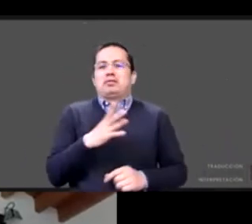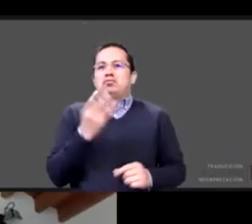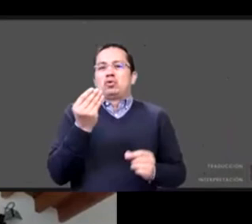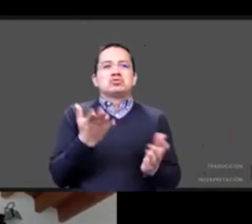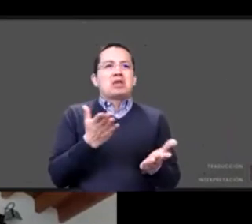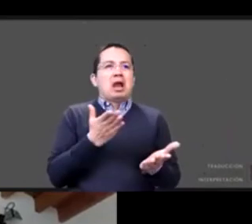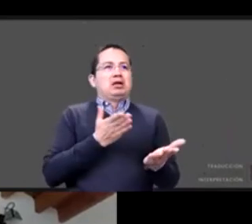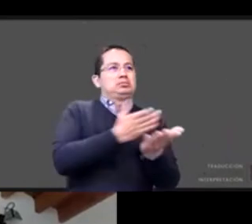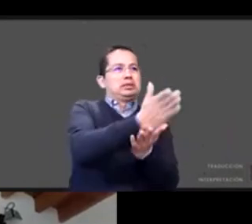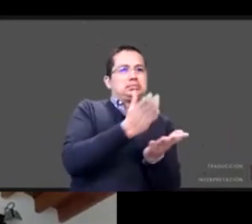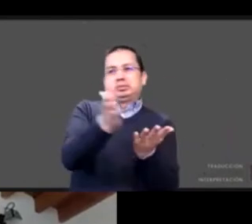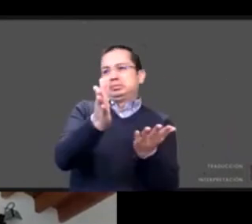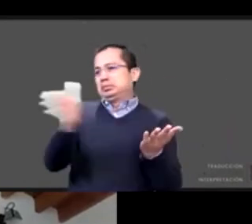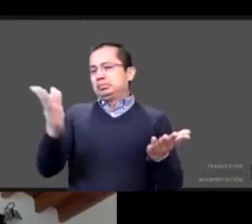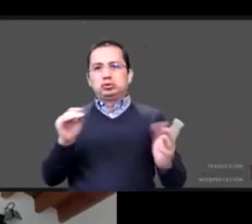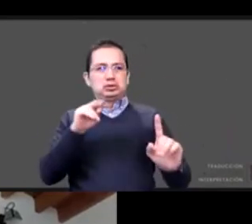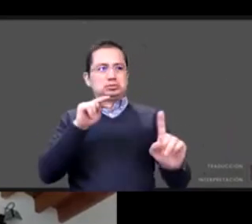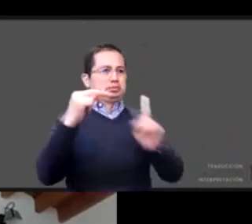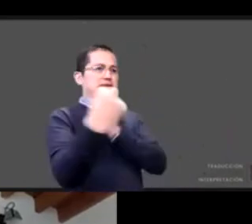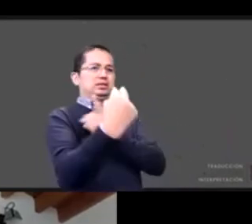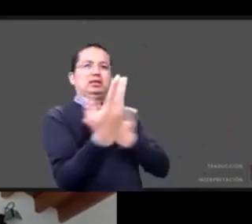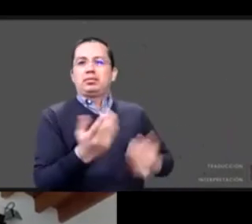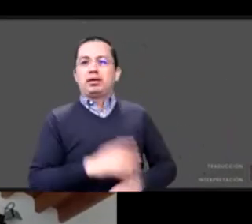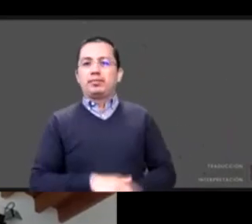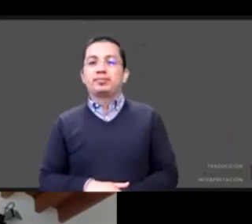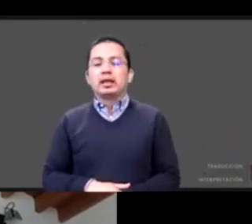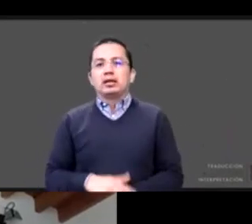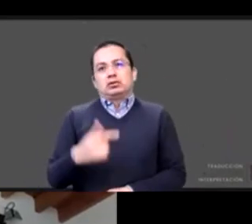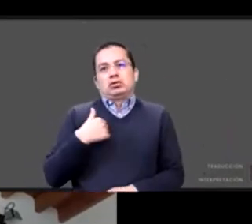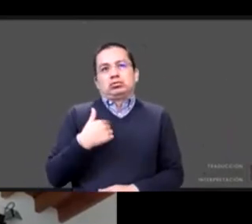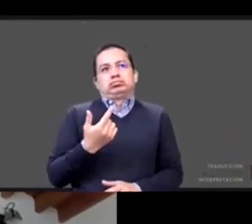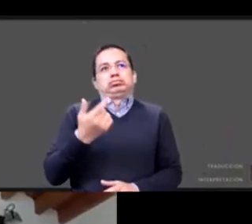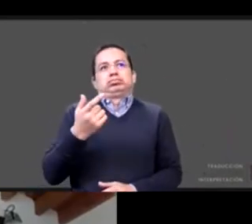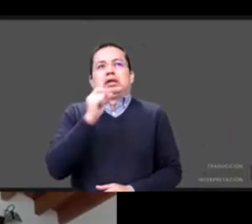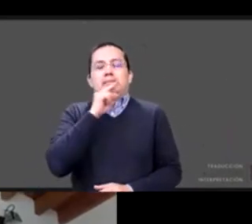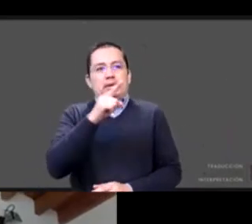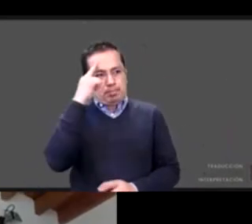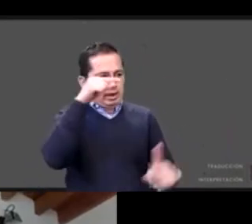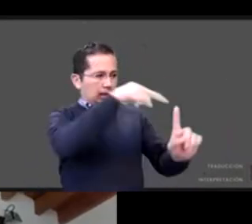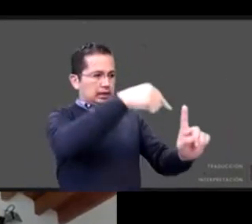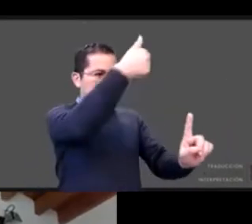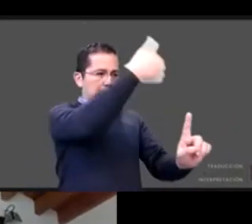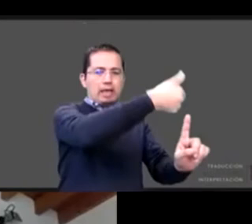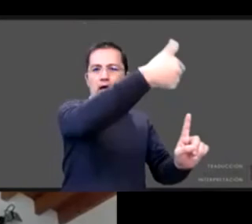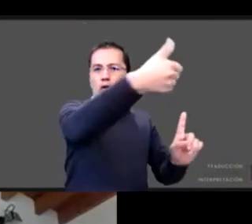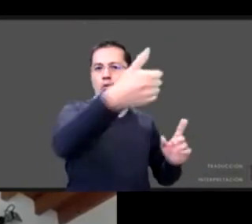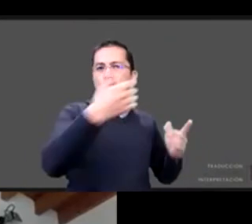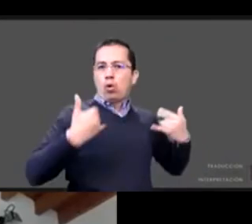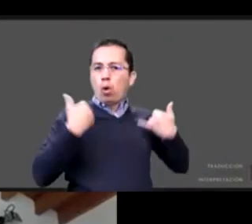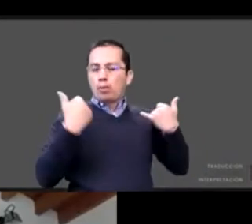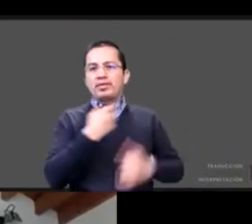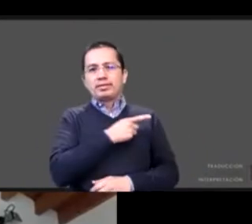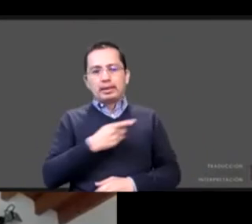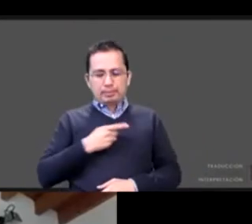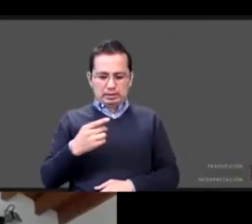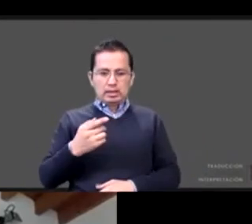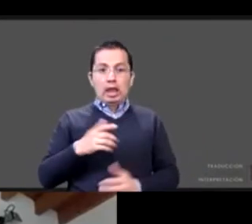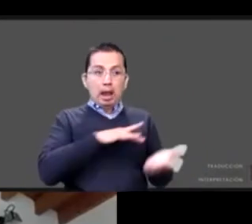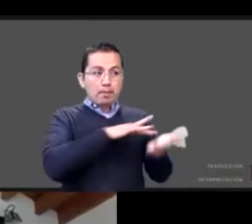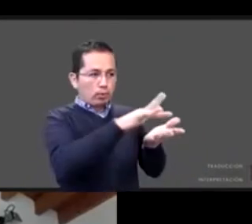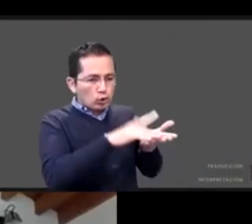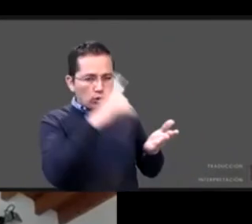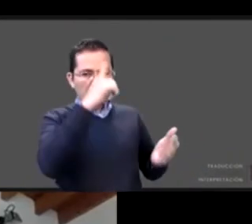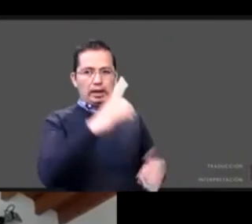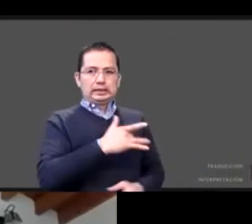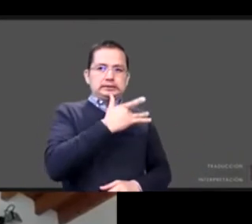tema individual de la autocontención, del apoyo emocional que se requiere. Comparto con algunos de los